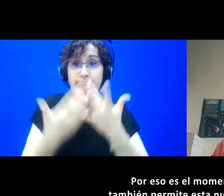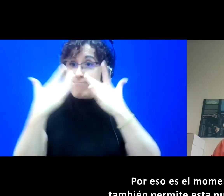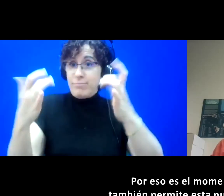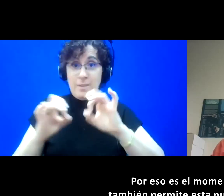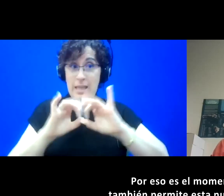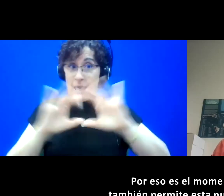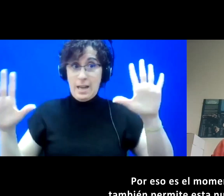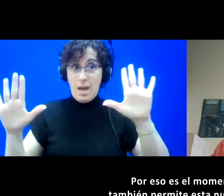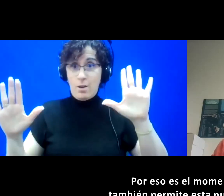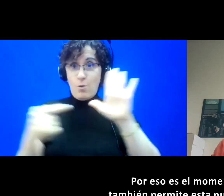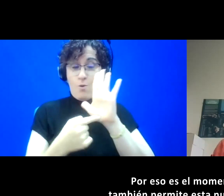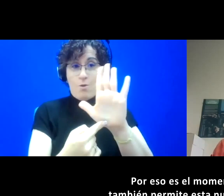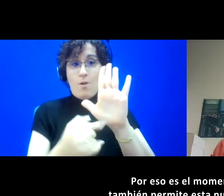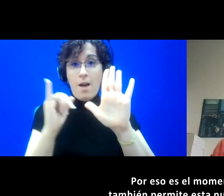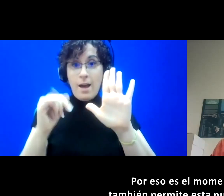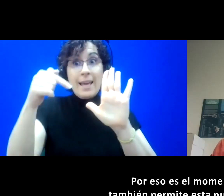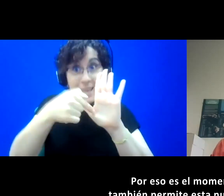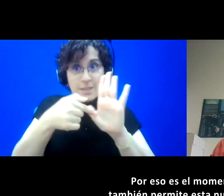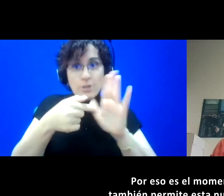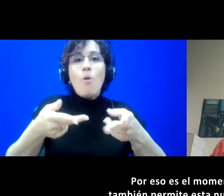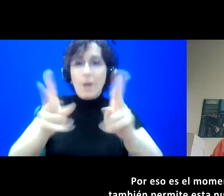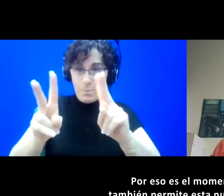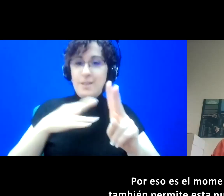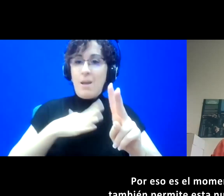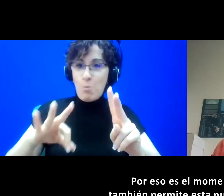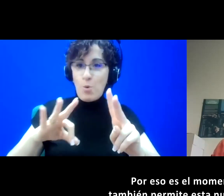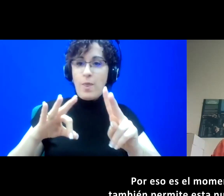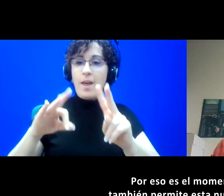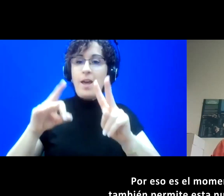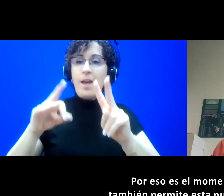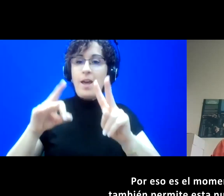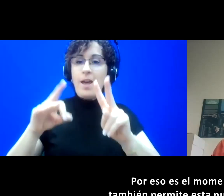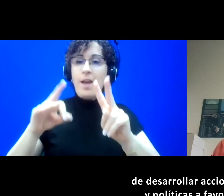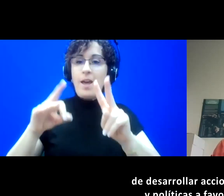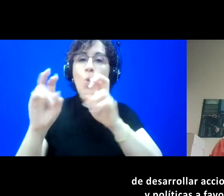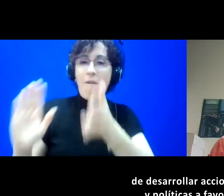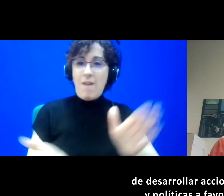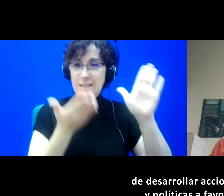el momento, también permite esta nueva fase de